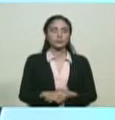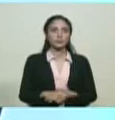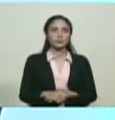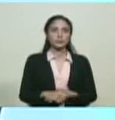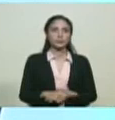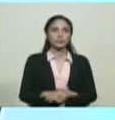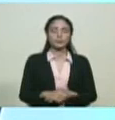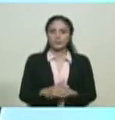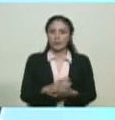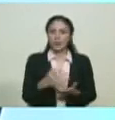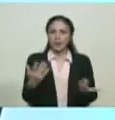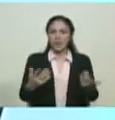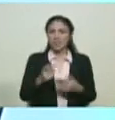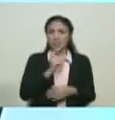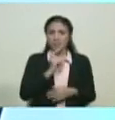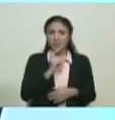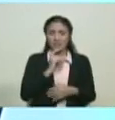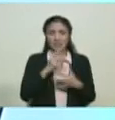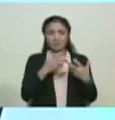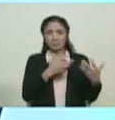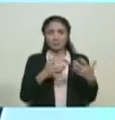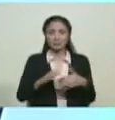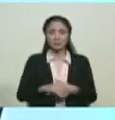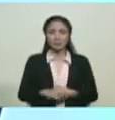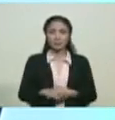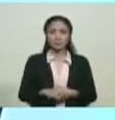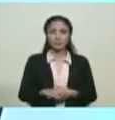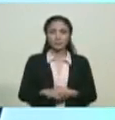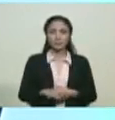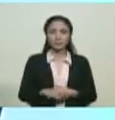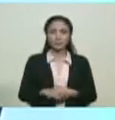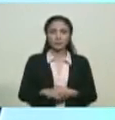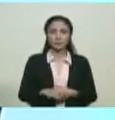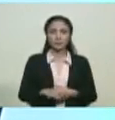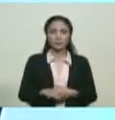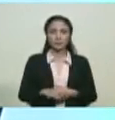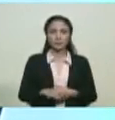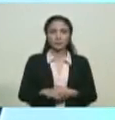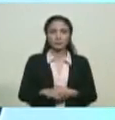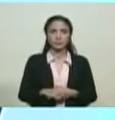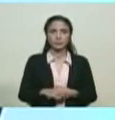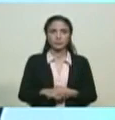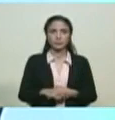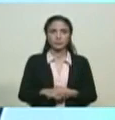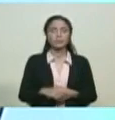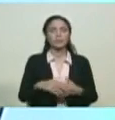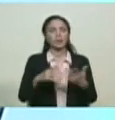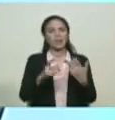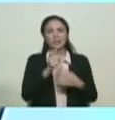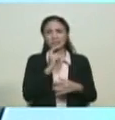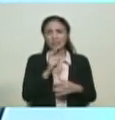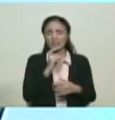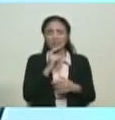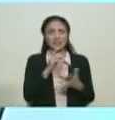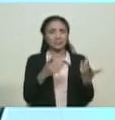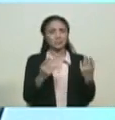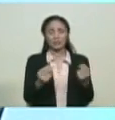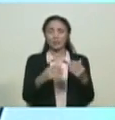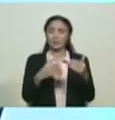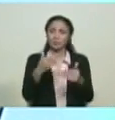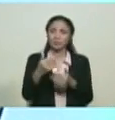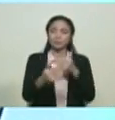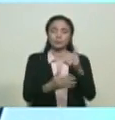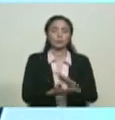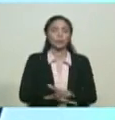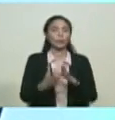intensa batalla y la victoria del 20 de mayo sino hemos sabido llevar la